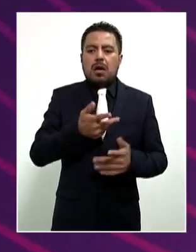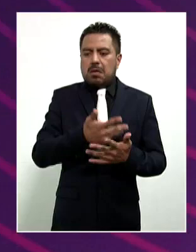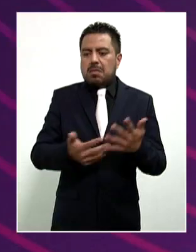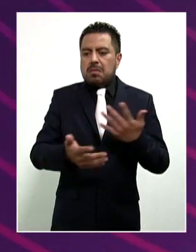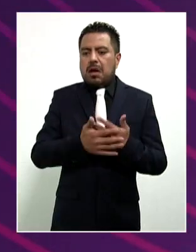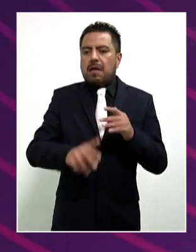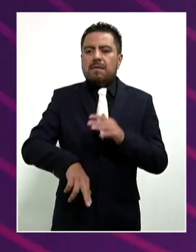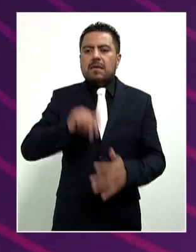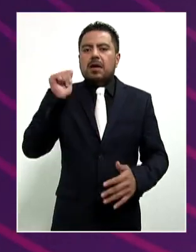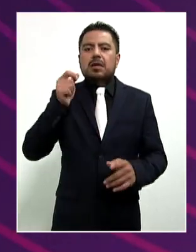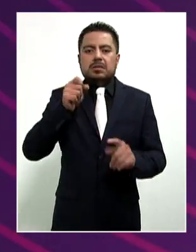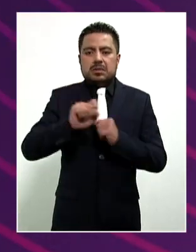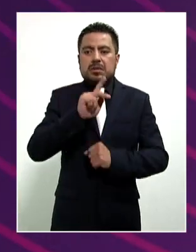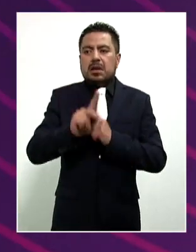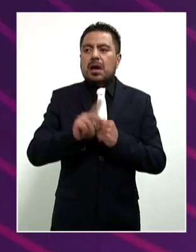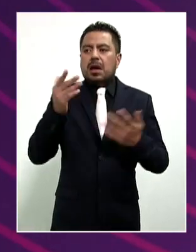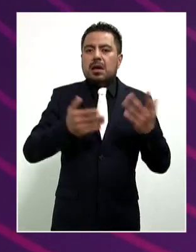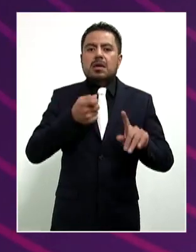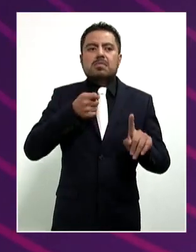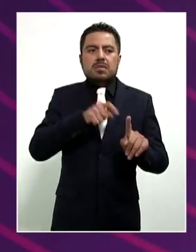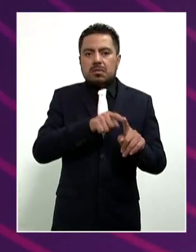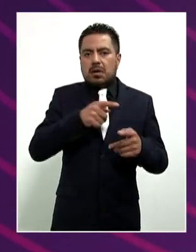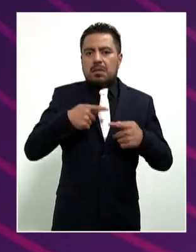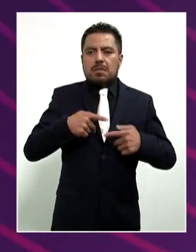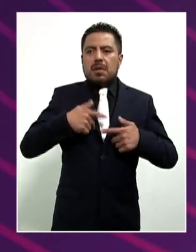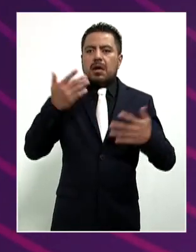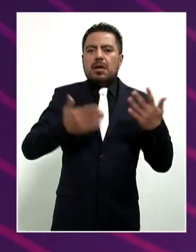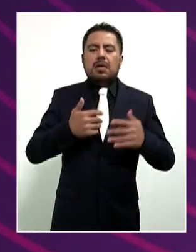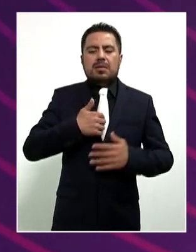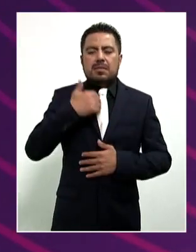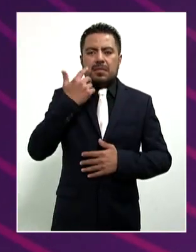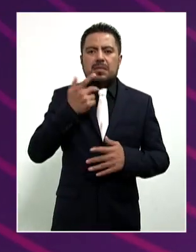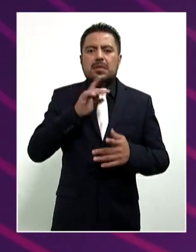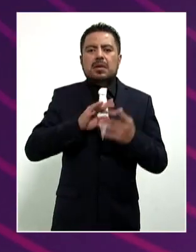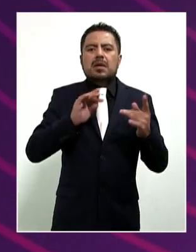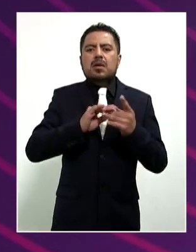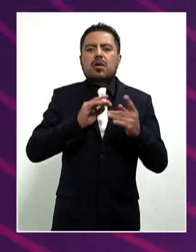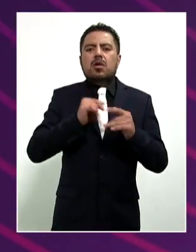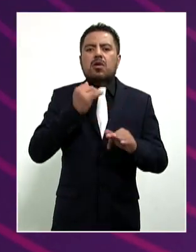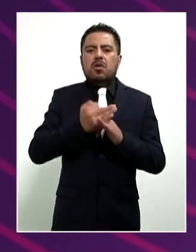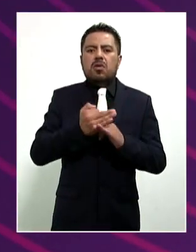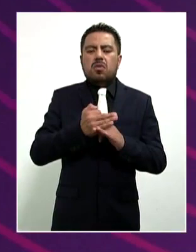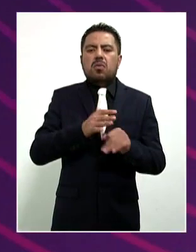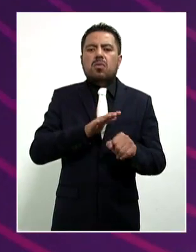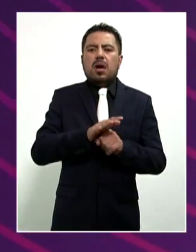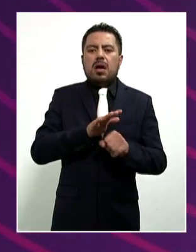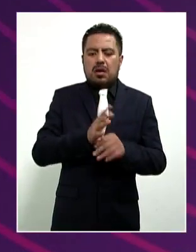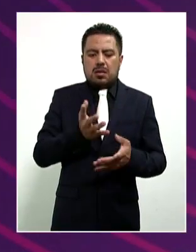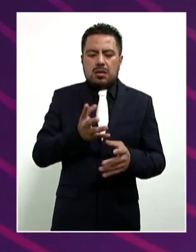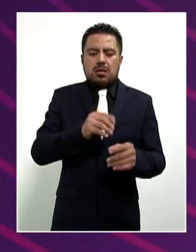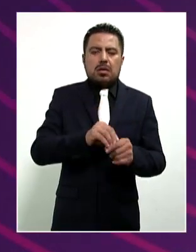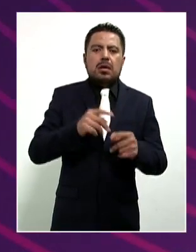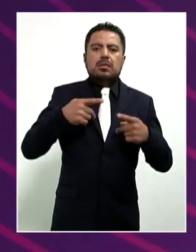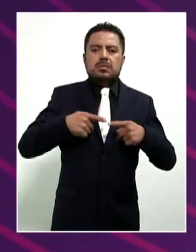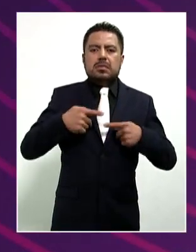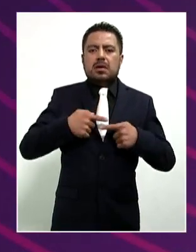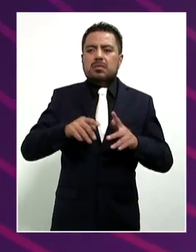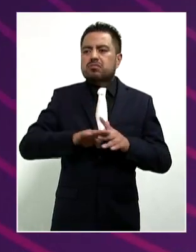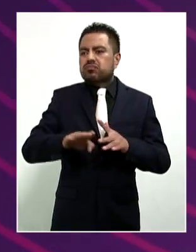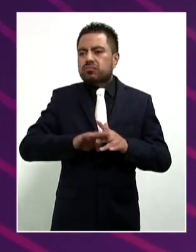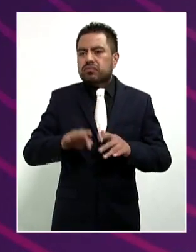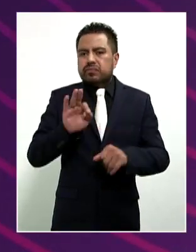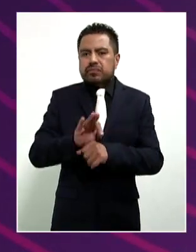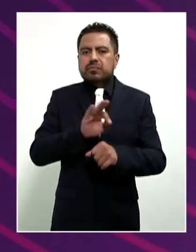este país, y claro que también llegaron esas personas. Quería un poco que habláramos de las aportaciones de las personas